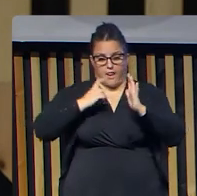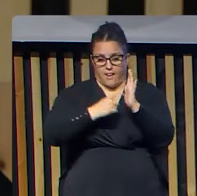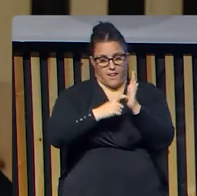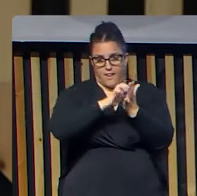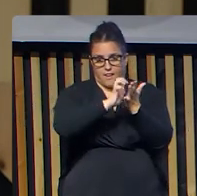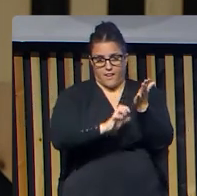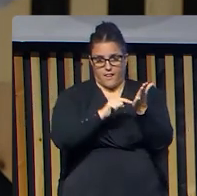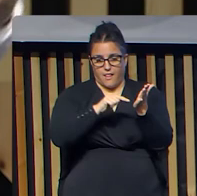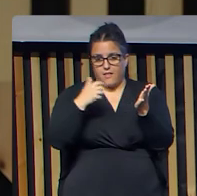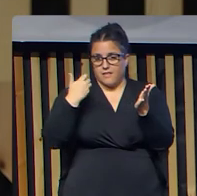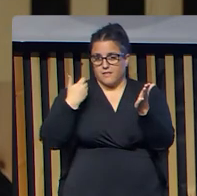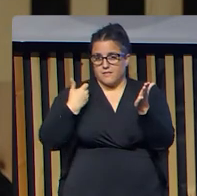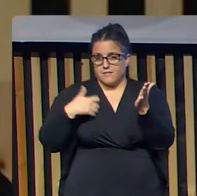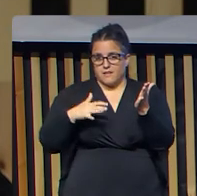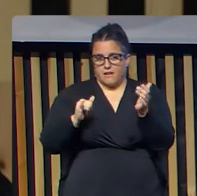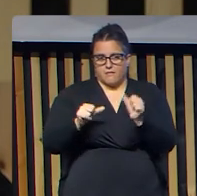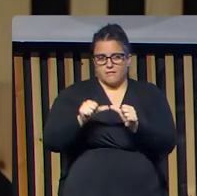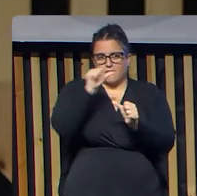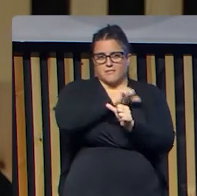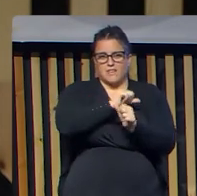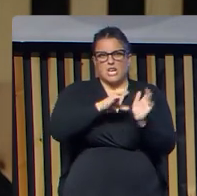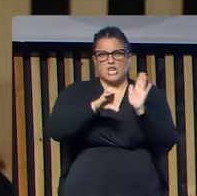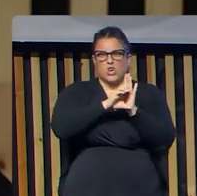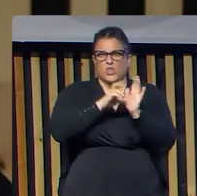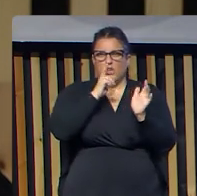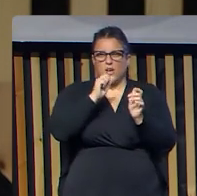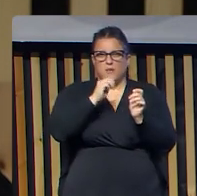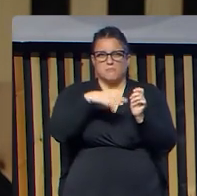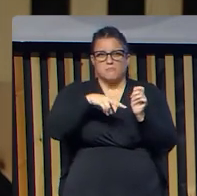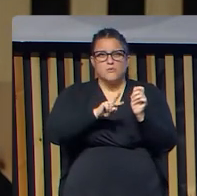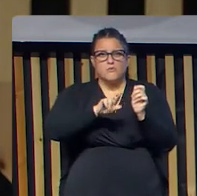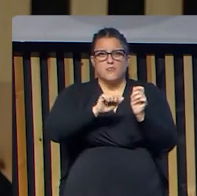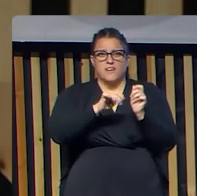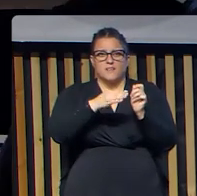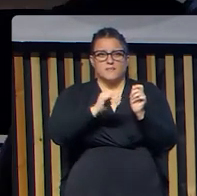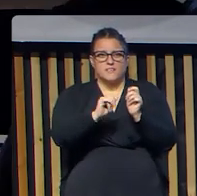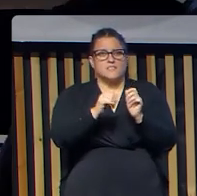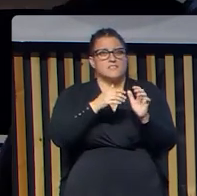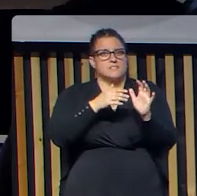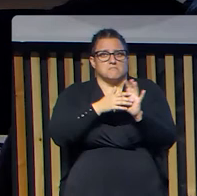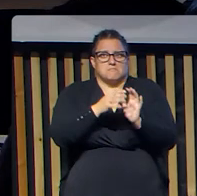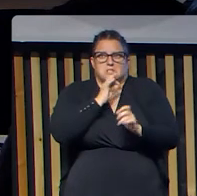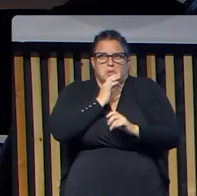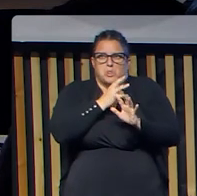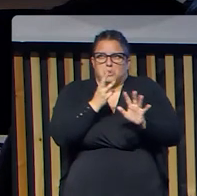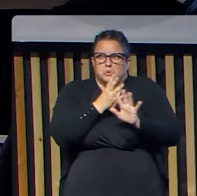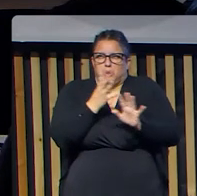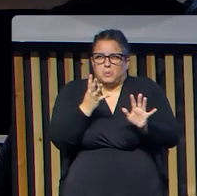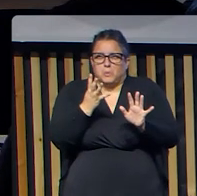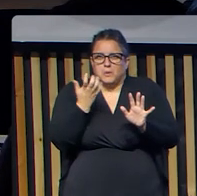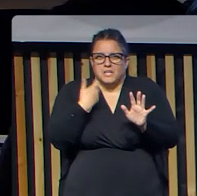ya hay códigos lenguaje legislativo como es tan secular